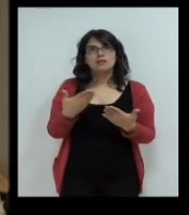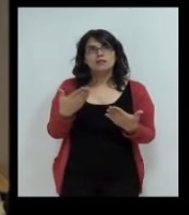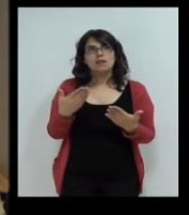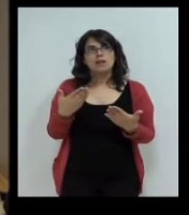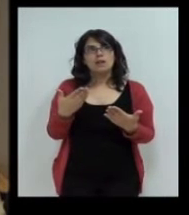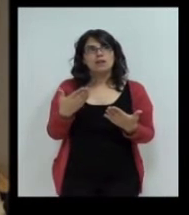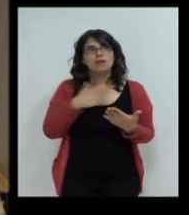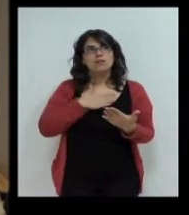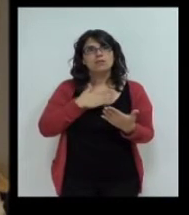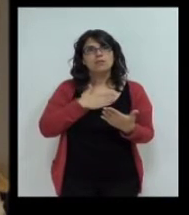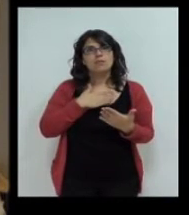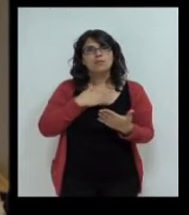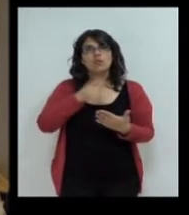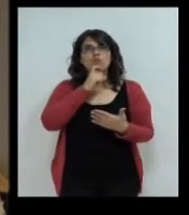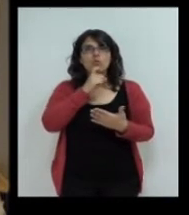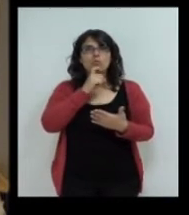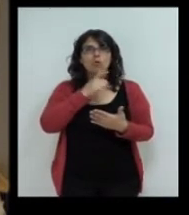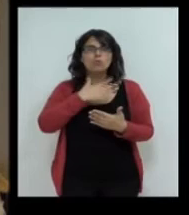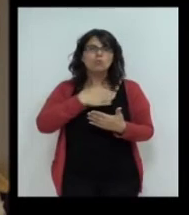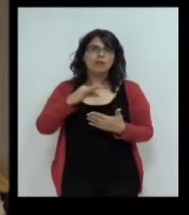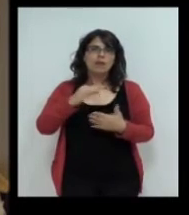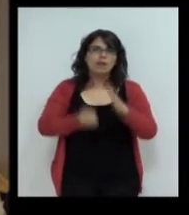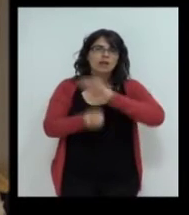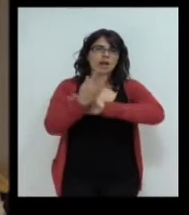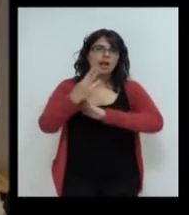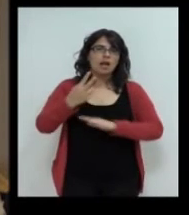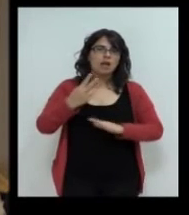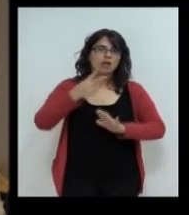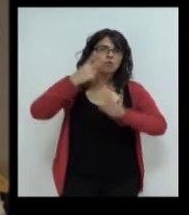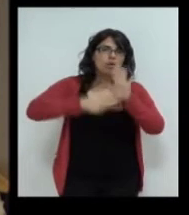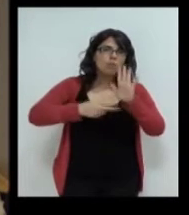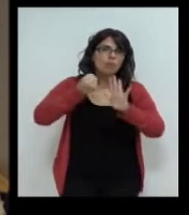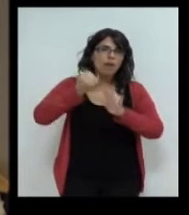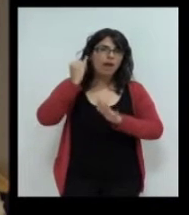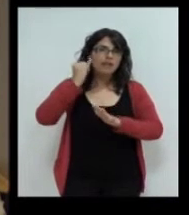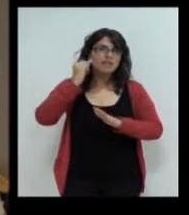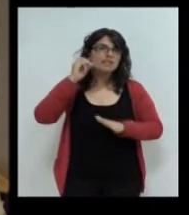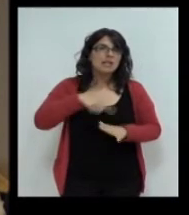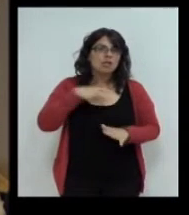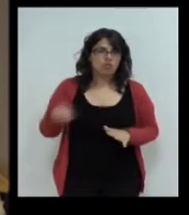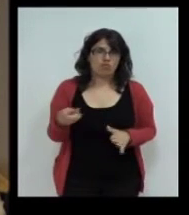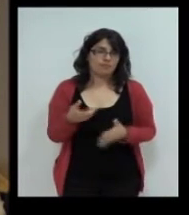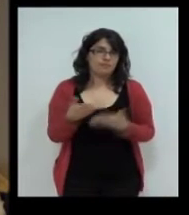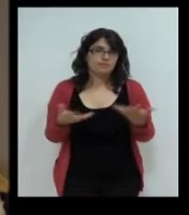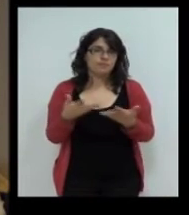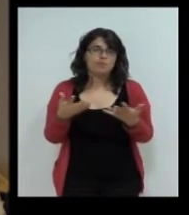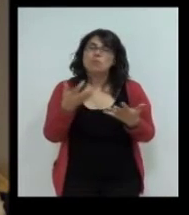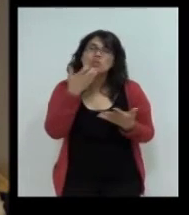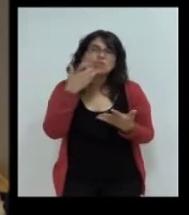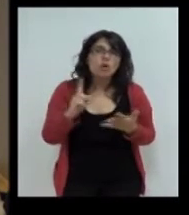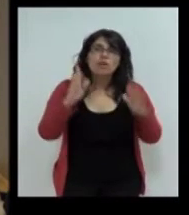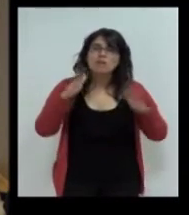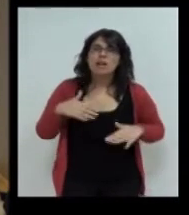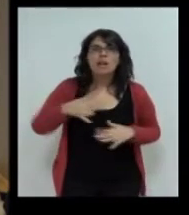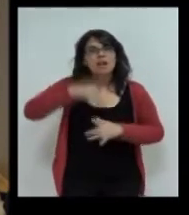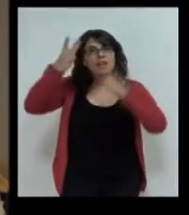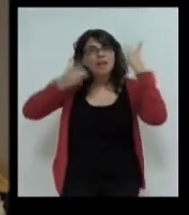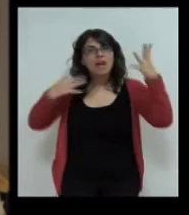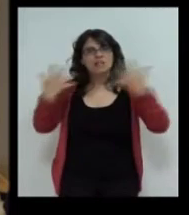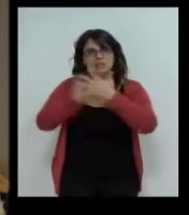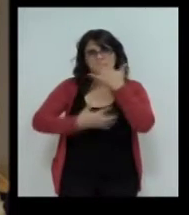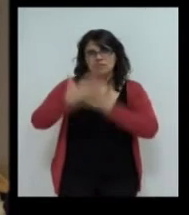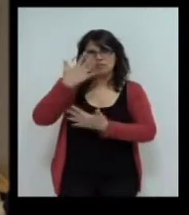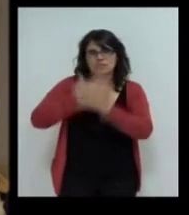poder para hacer una norma, ¿no?, dentro de esas partes de toda la cadena, ¿no? Porque al final, si no mezclamos todas las ideas, es un poco